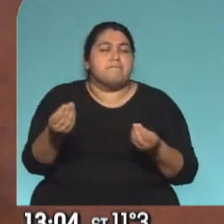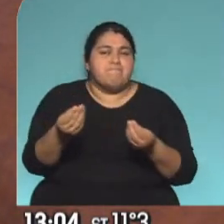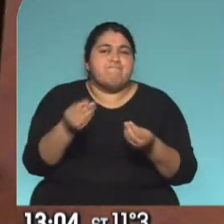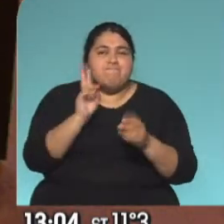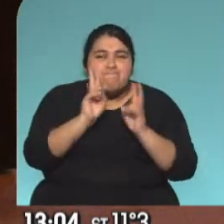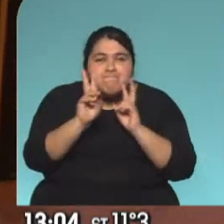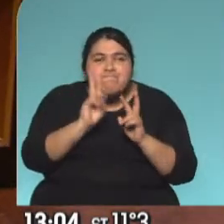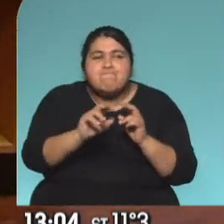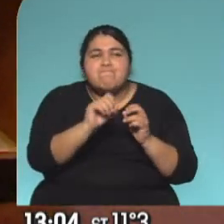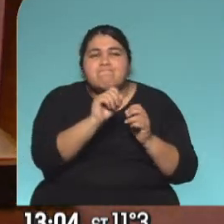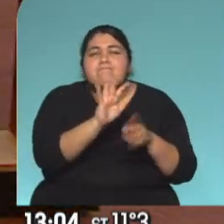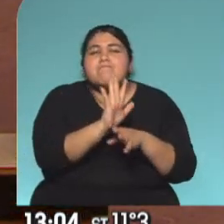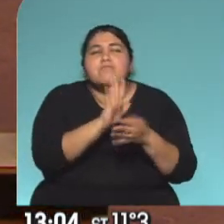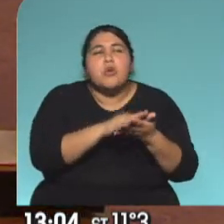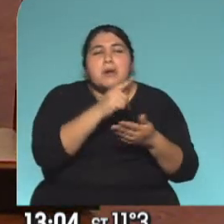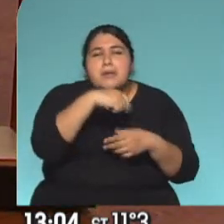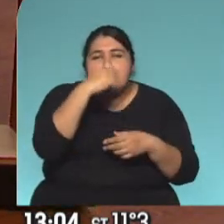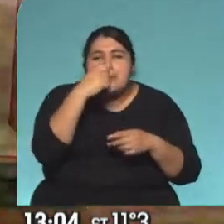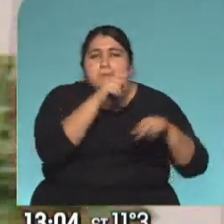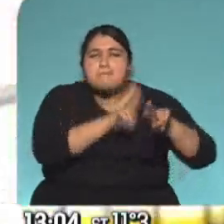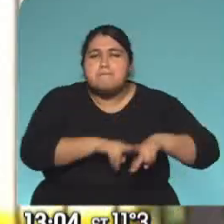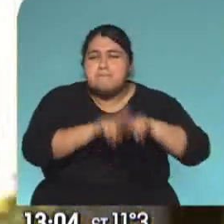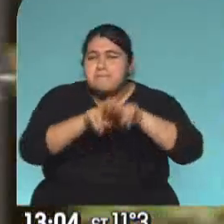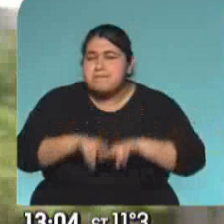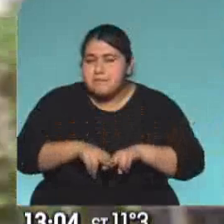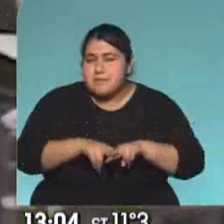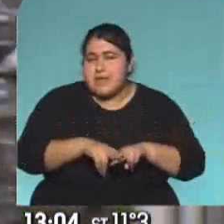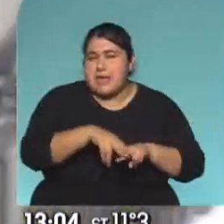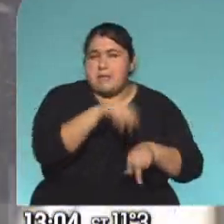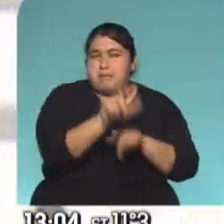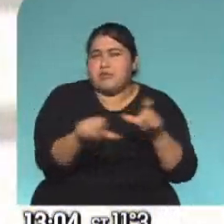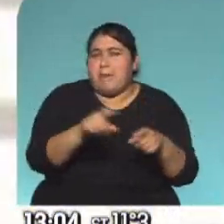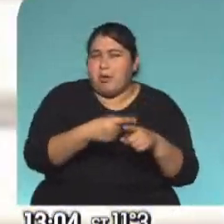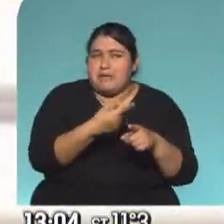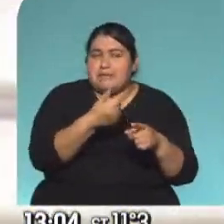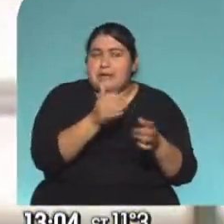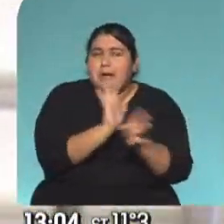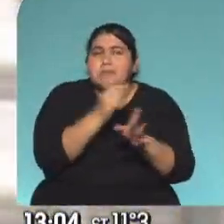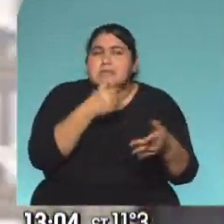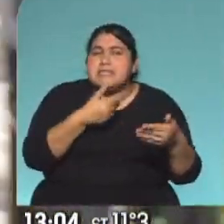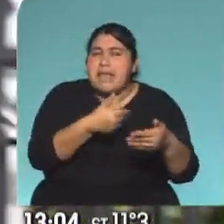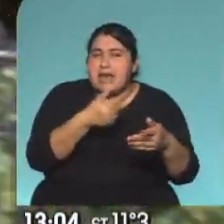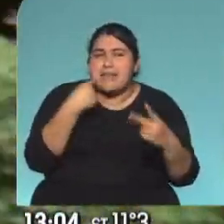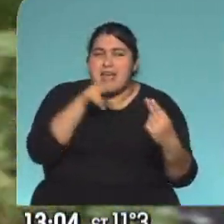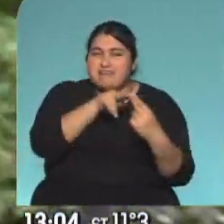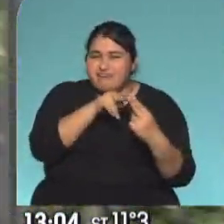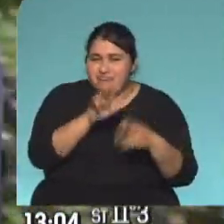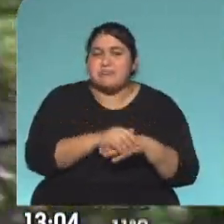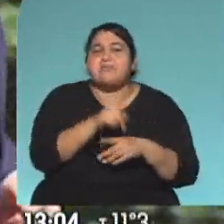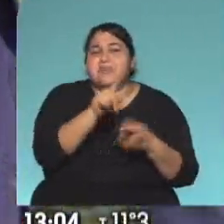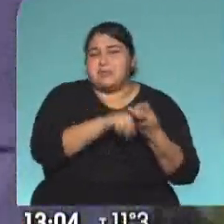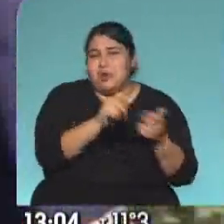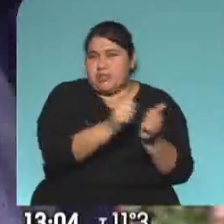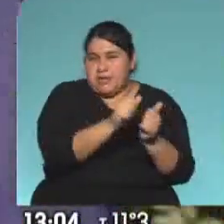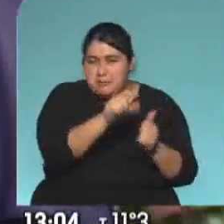minuto ese testeo de las principales figuras políticas que lo rodearon durante sus encuentros en la Casa